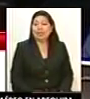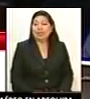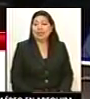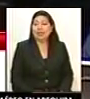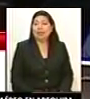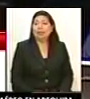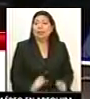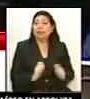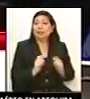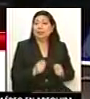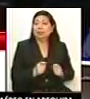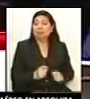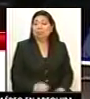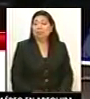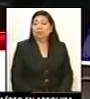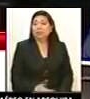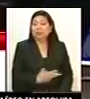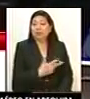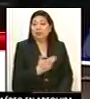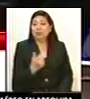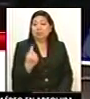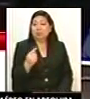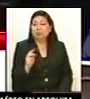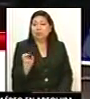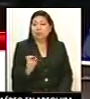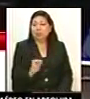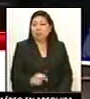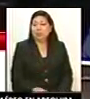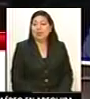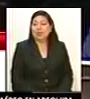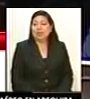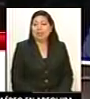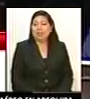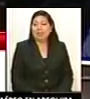y la devolución fue de 300 millones de dólares.